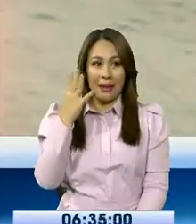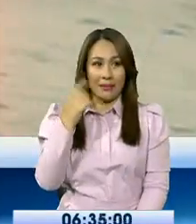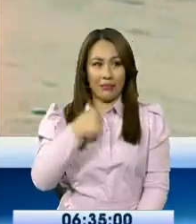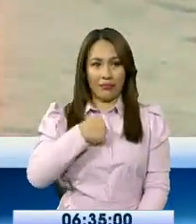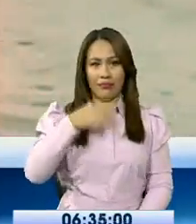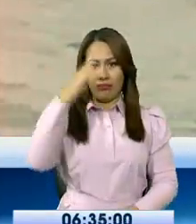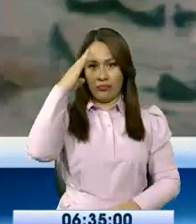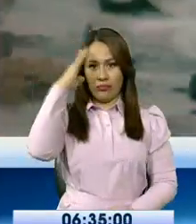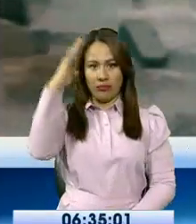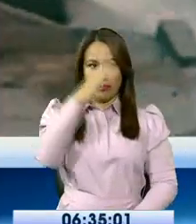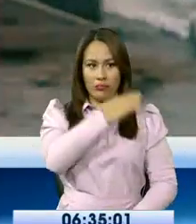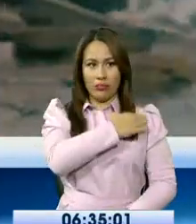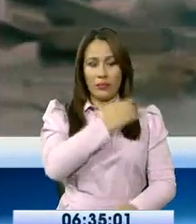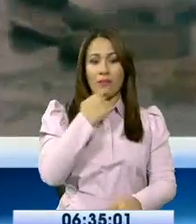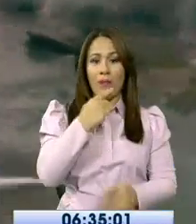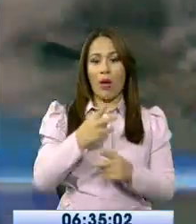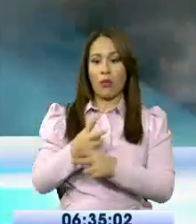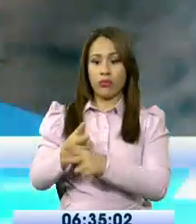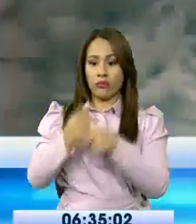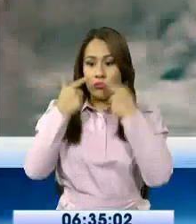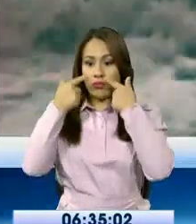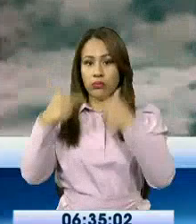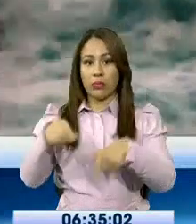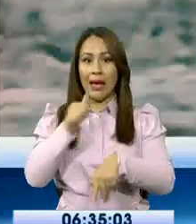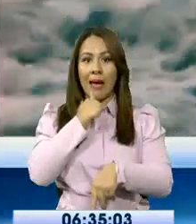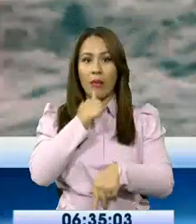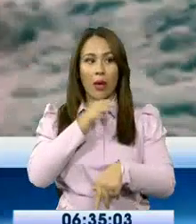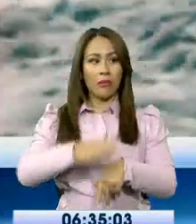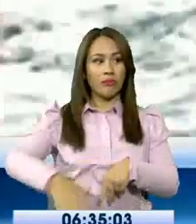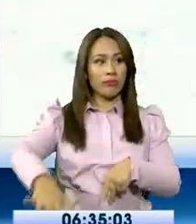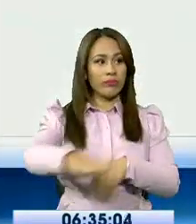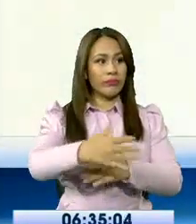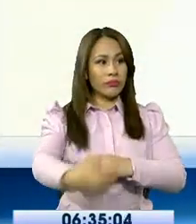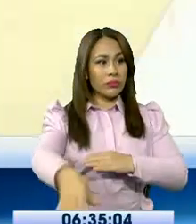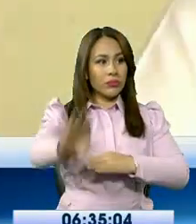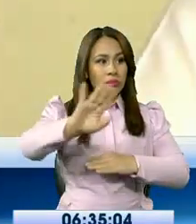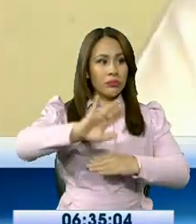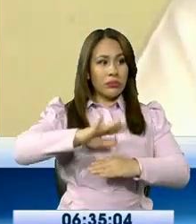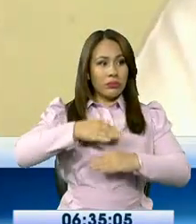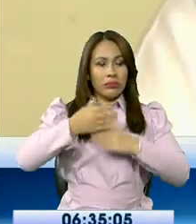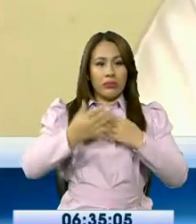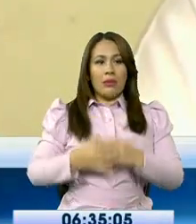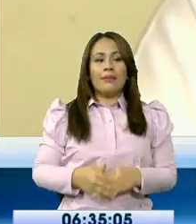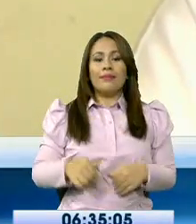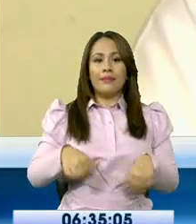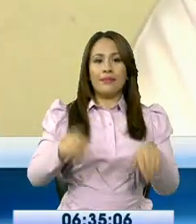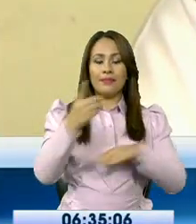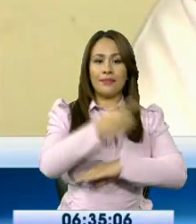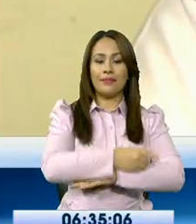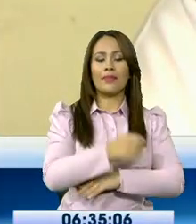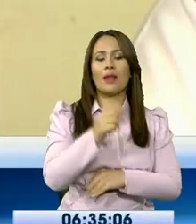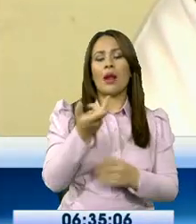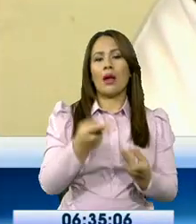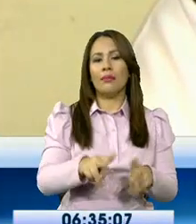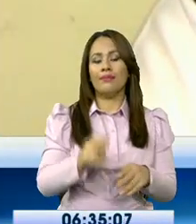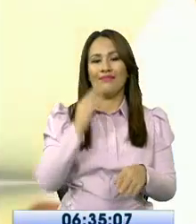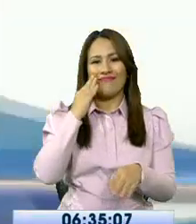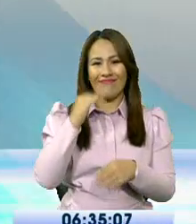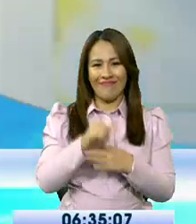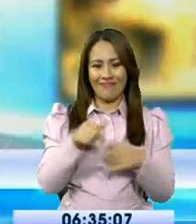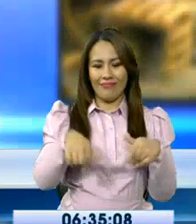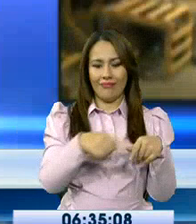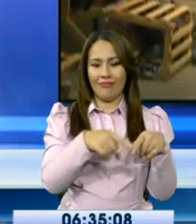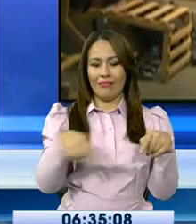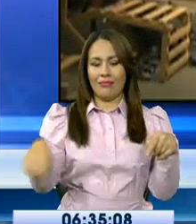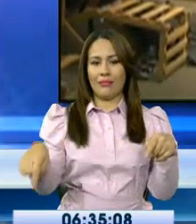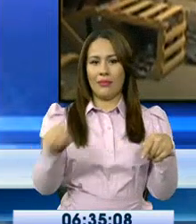Espacios Acuáticos, anunció la presencia de aguaje. Durante los días 26, 27 y 28 de mayo también coincide con el periodo de aguaje, por